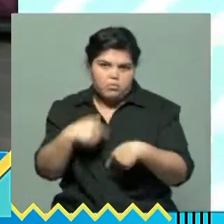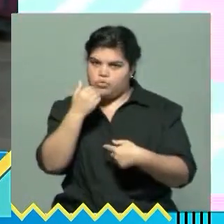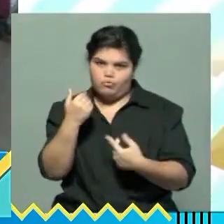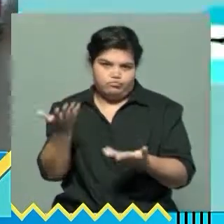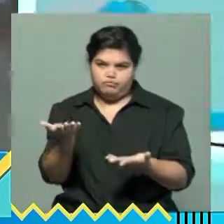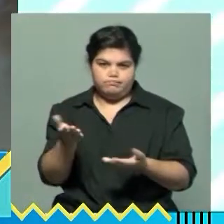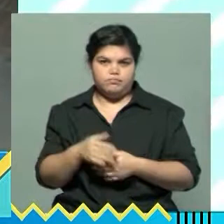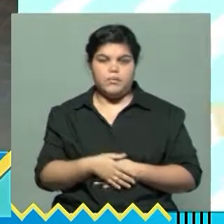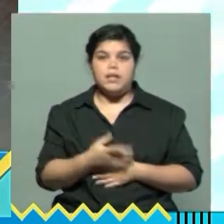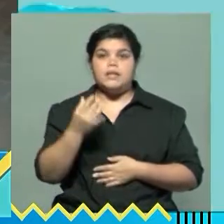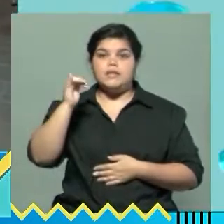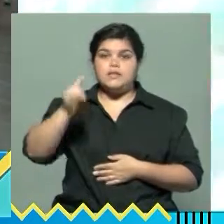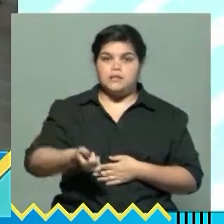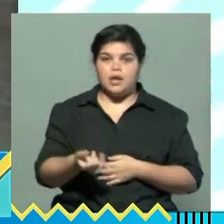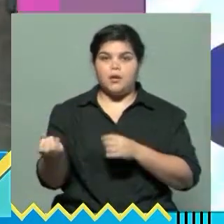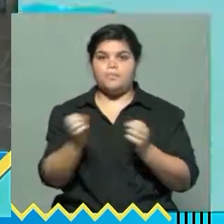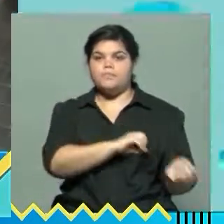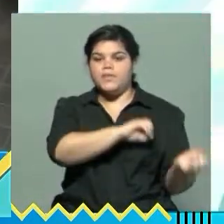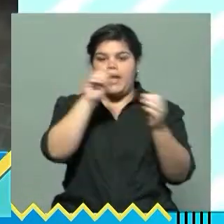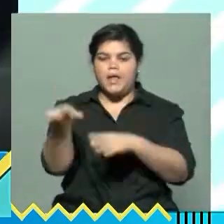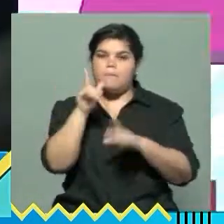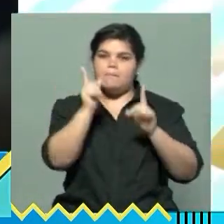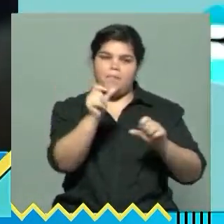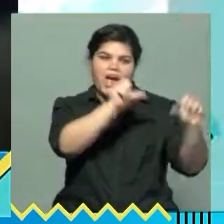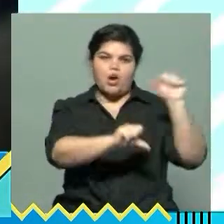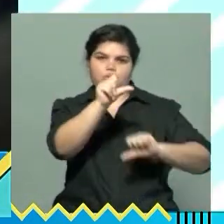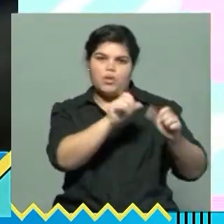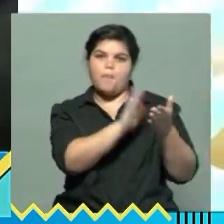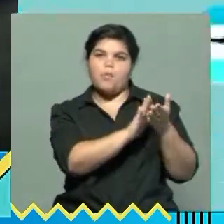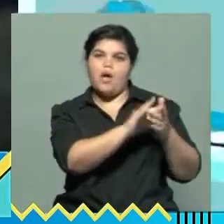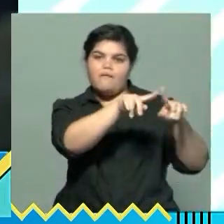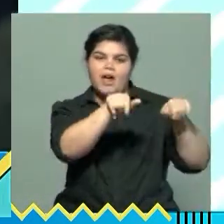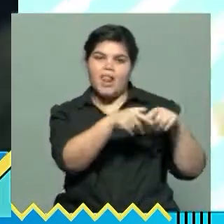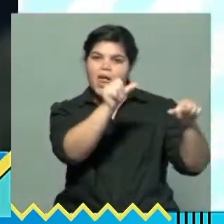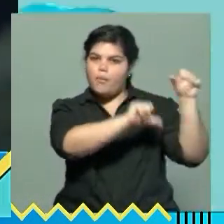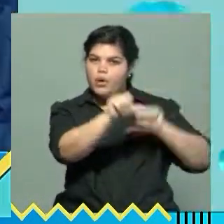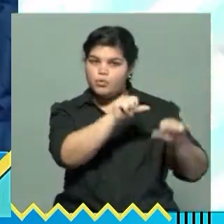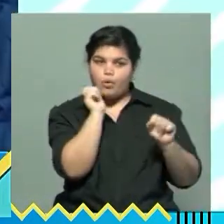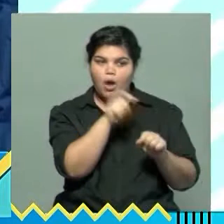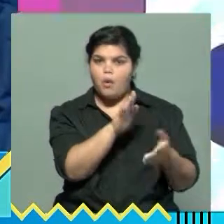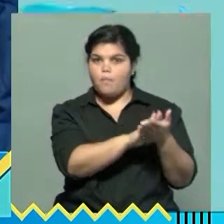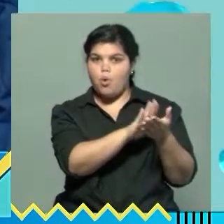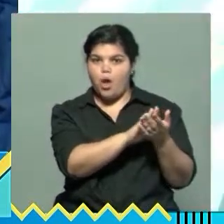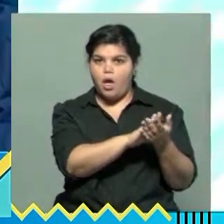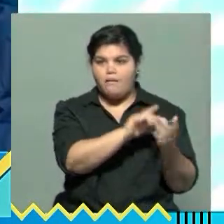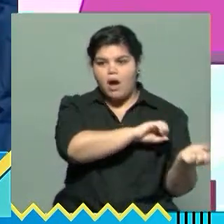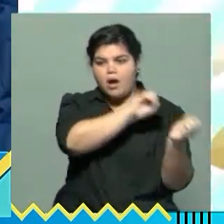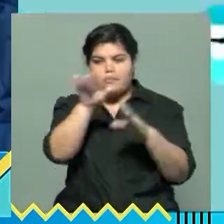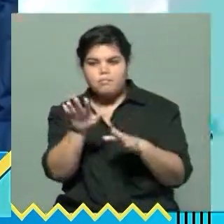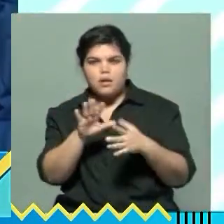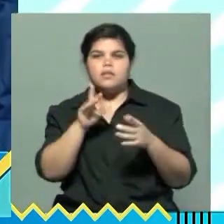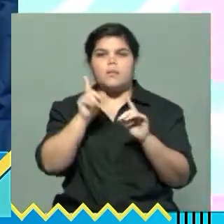de estudios que, como te digo, hacemos en laboratorios, claro, o a veces investigaciones mucho más